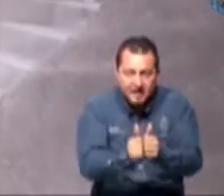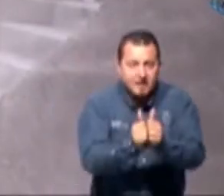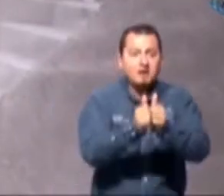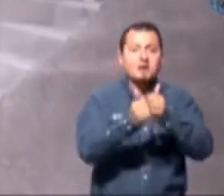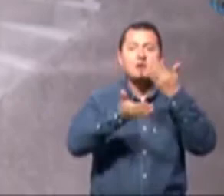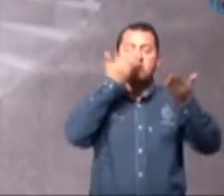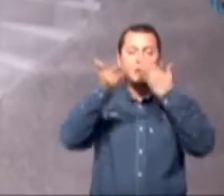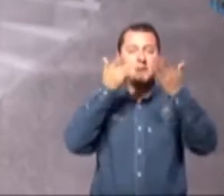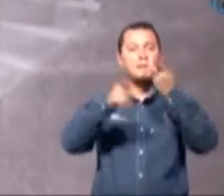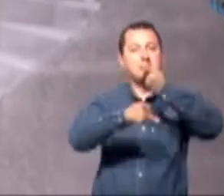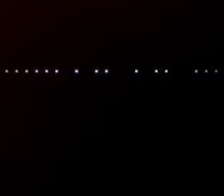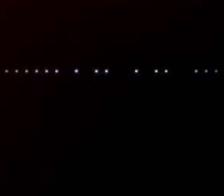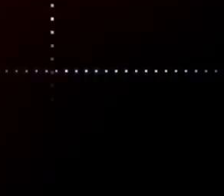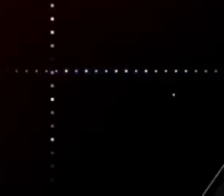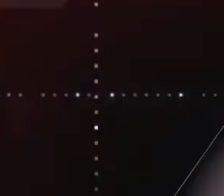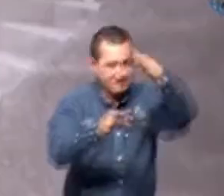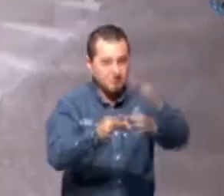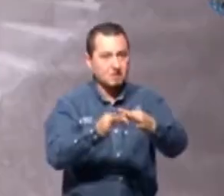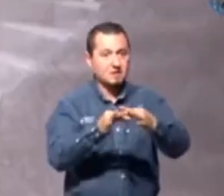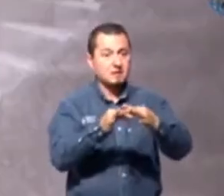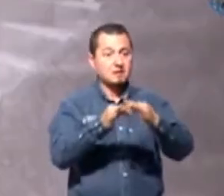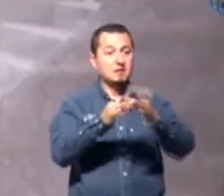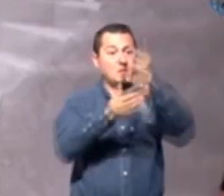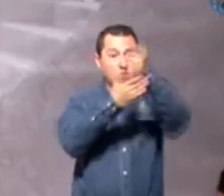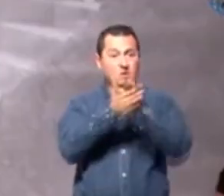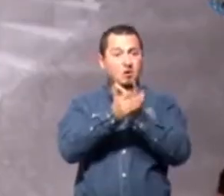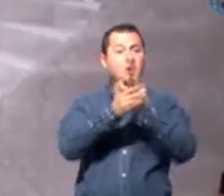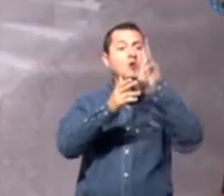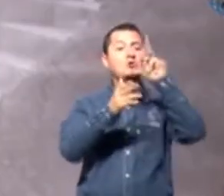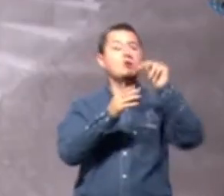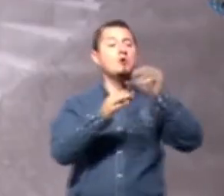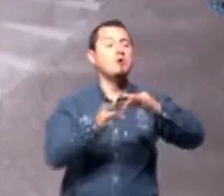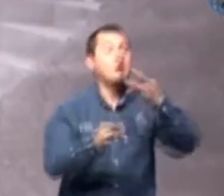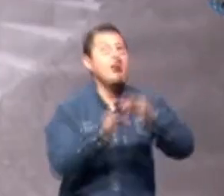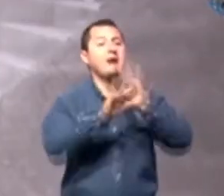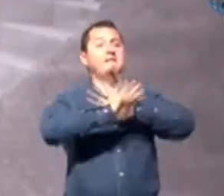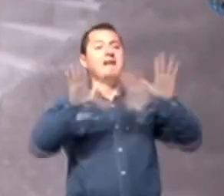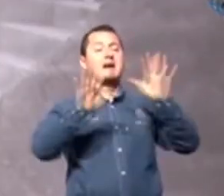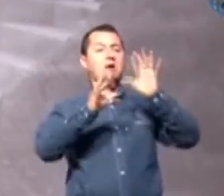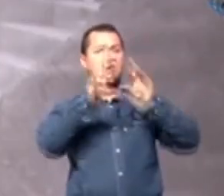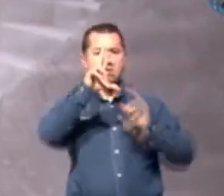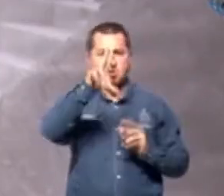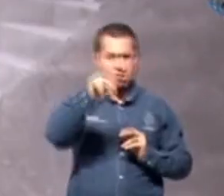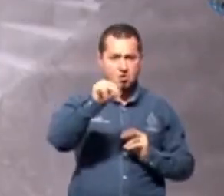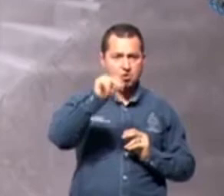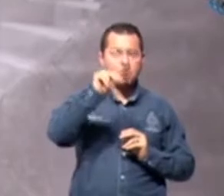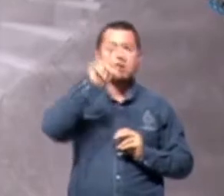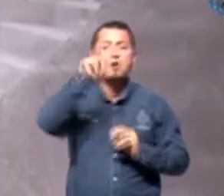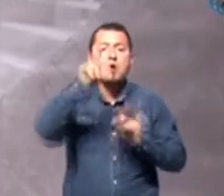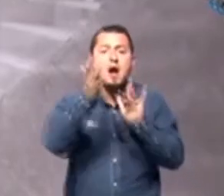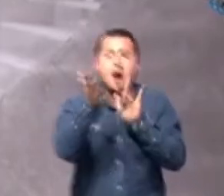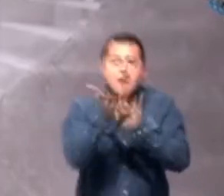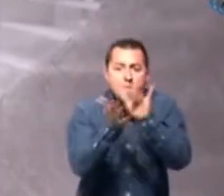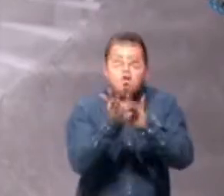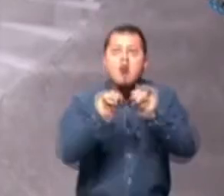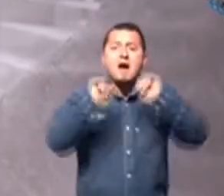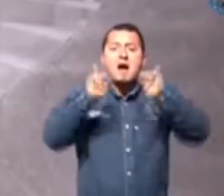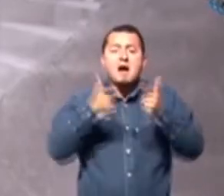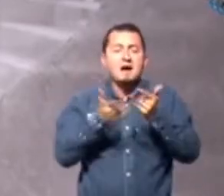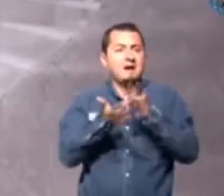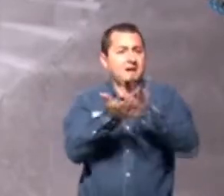de campaña centrales. Este programa no les va a resolver la vida. Es un pequeño apoyo, es un